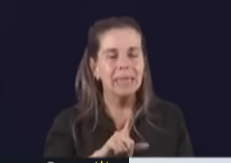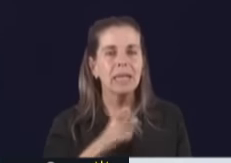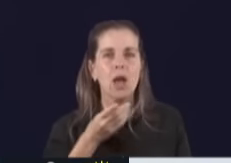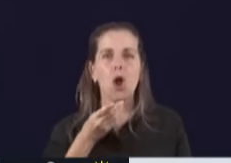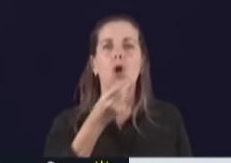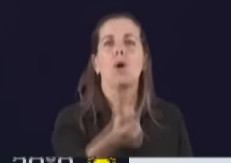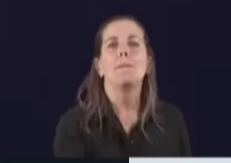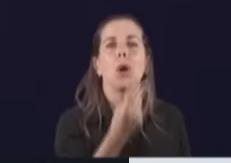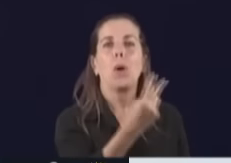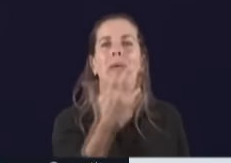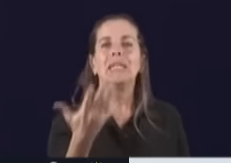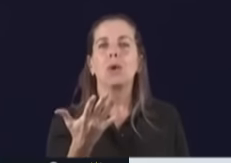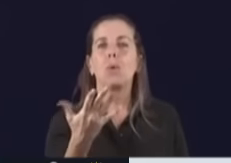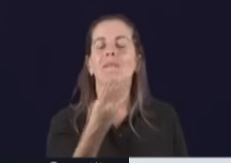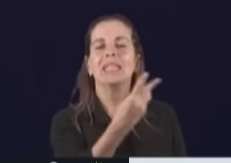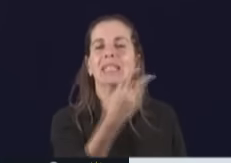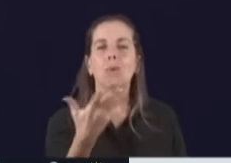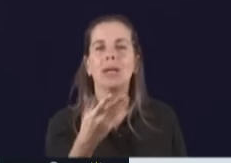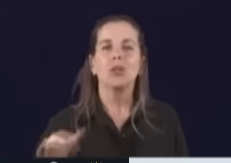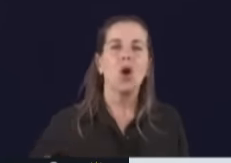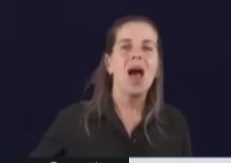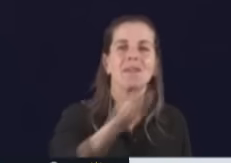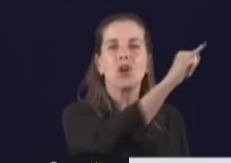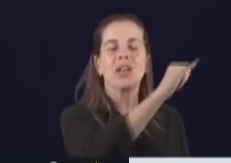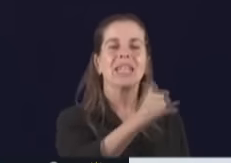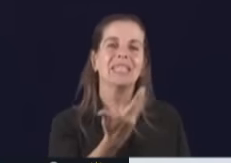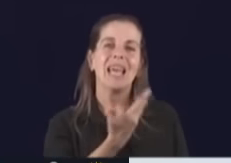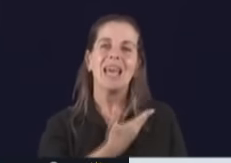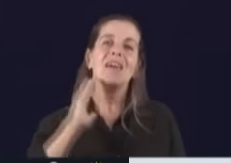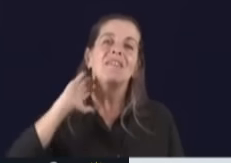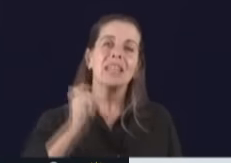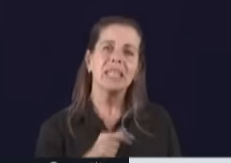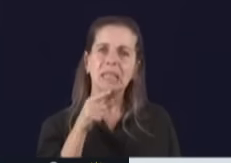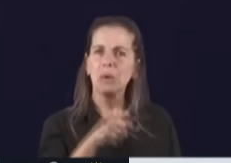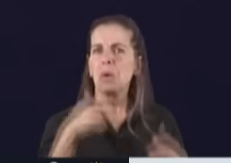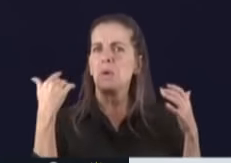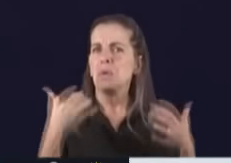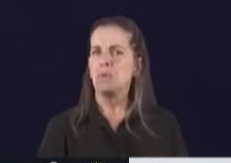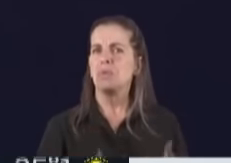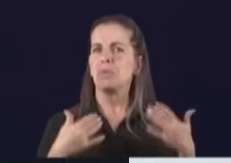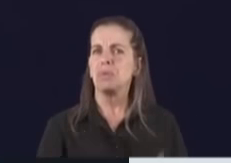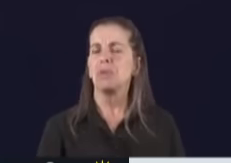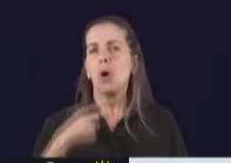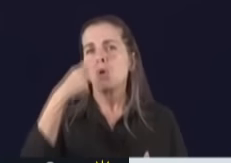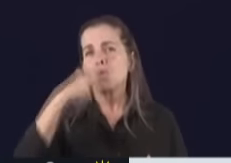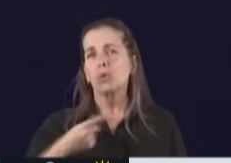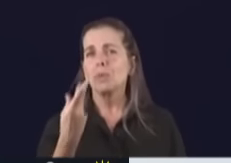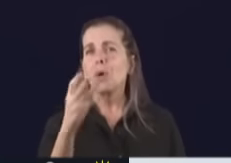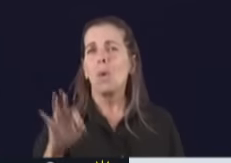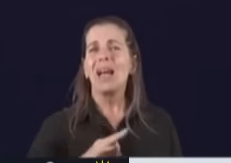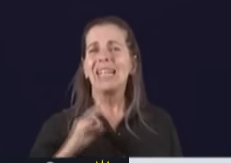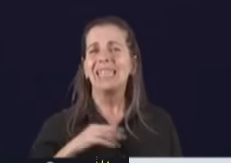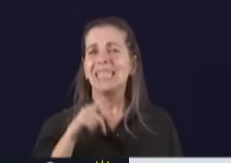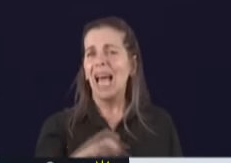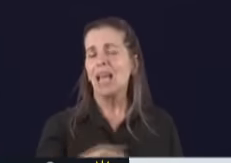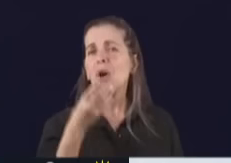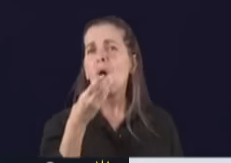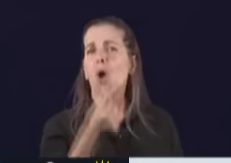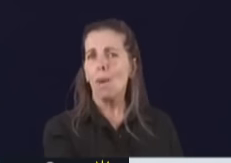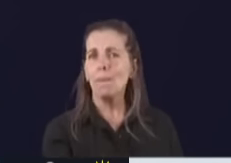aviones F-16, la compra más importante de equipamiento militar de los últimos 40 años. Se trata de aviones